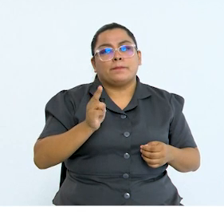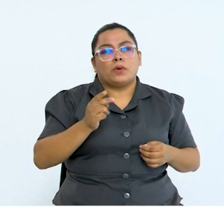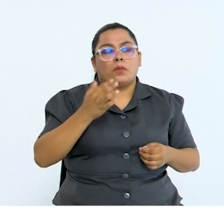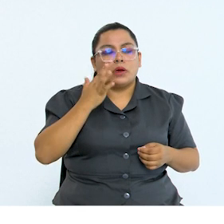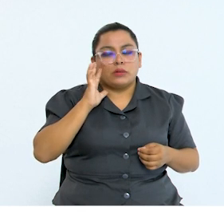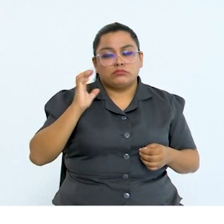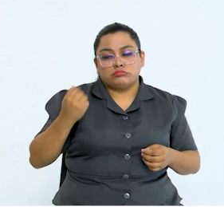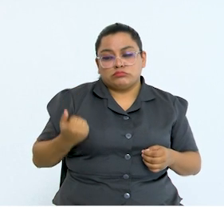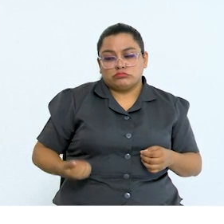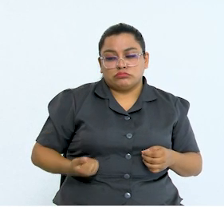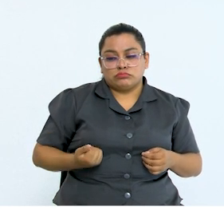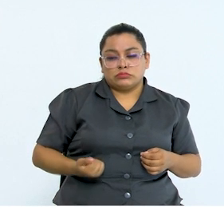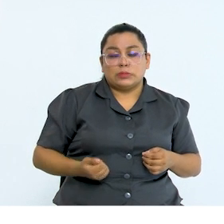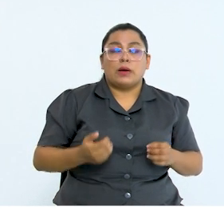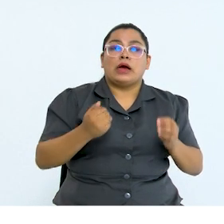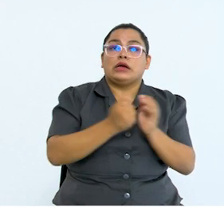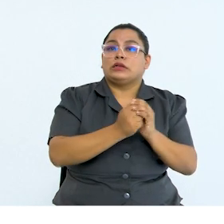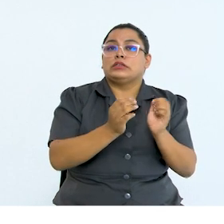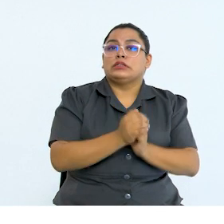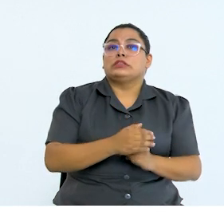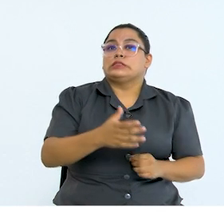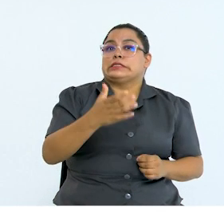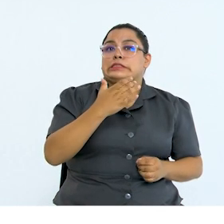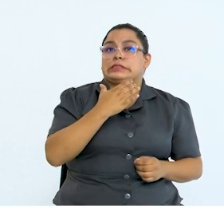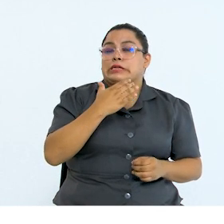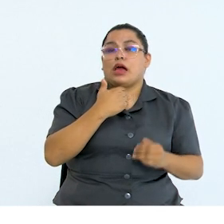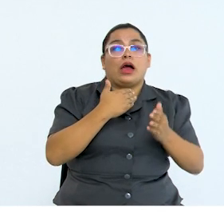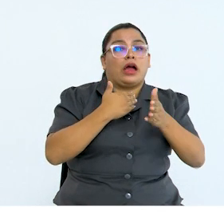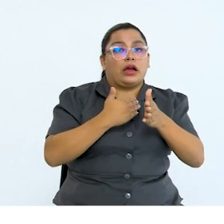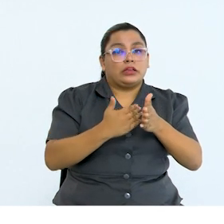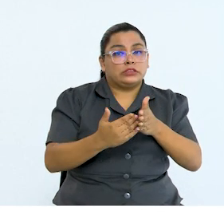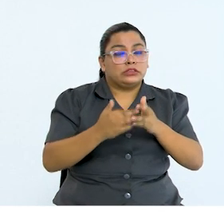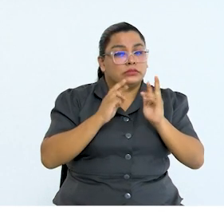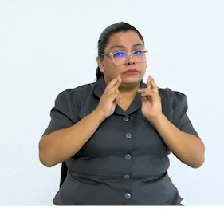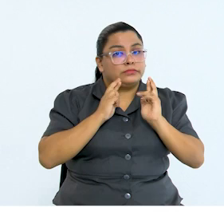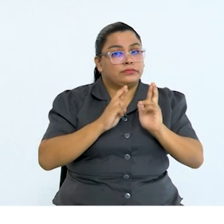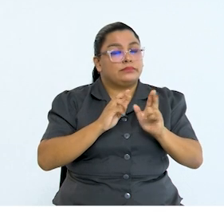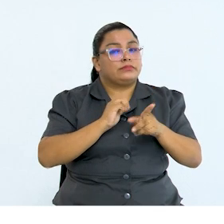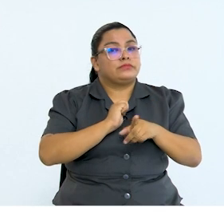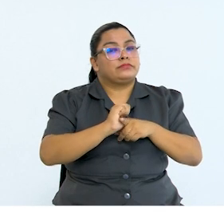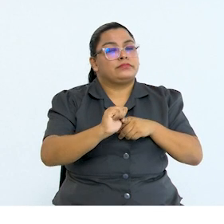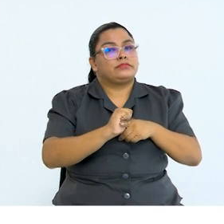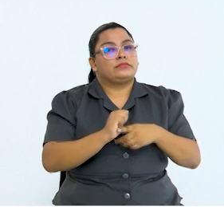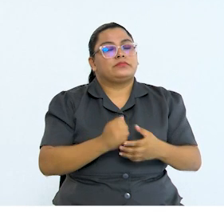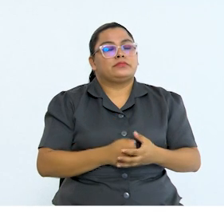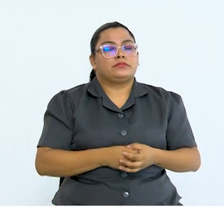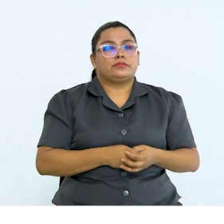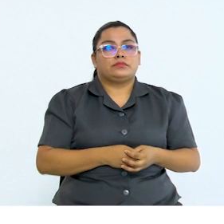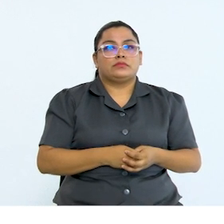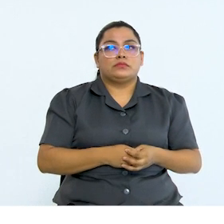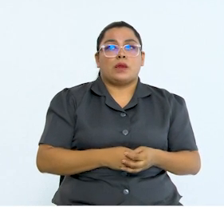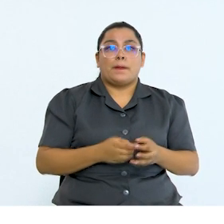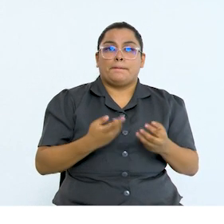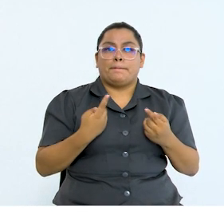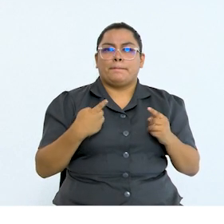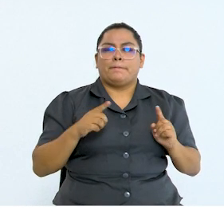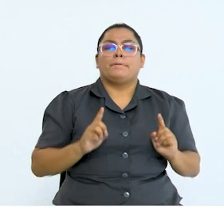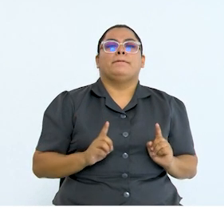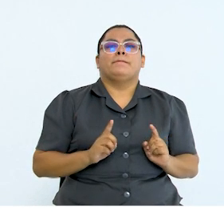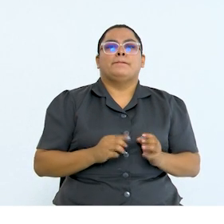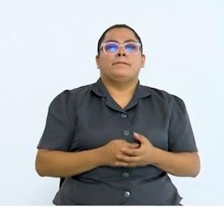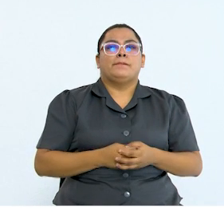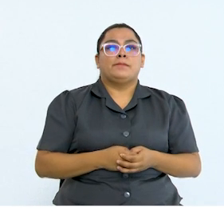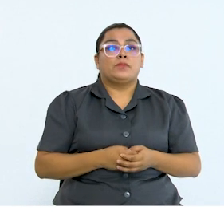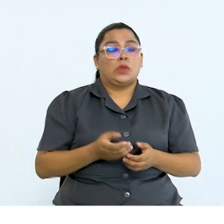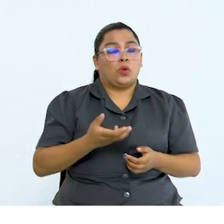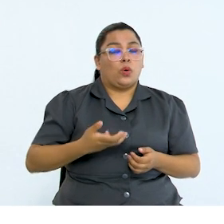en problemas al iniciar a resolver estos ejercicios. Sin embargo, nosotros tenemos que